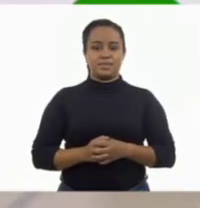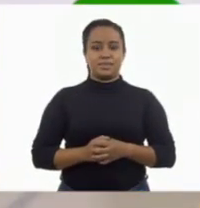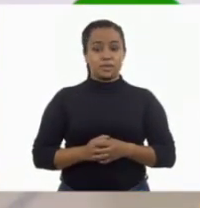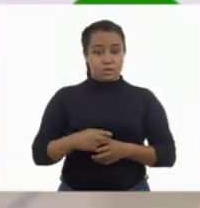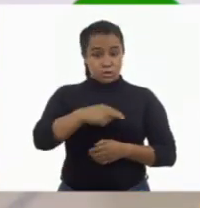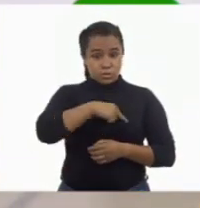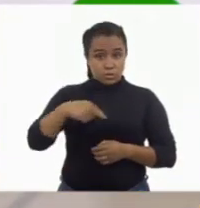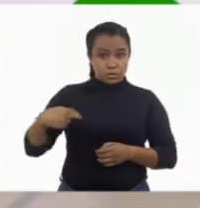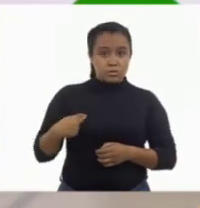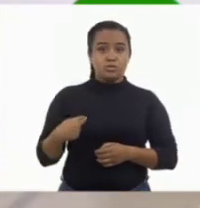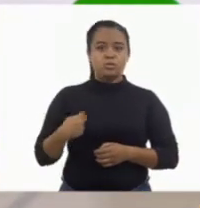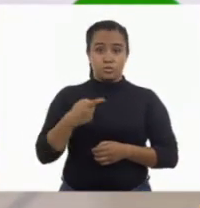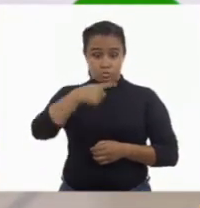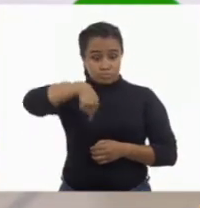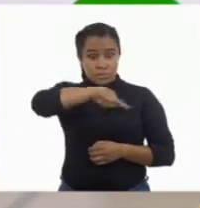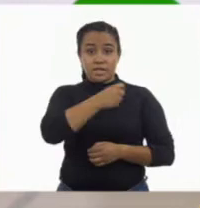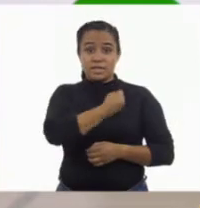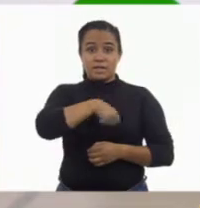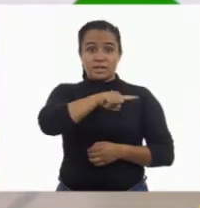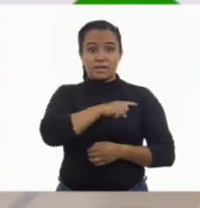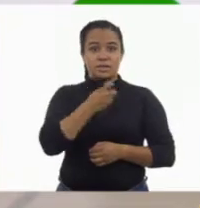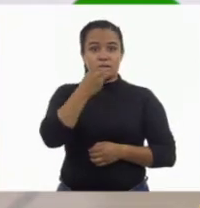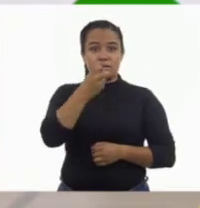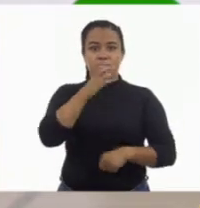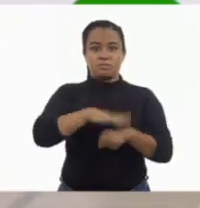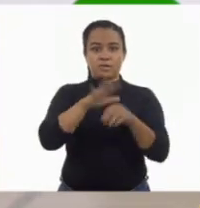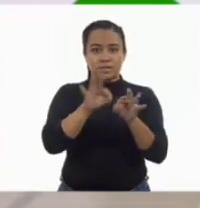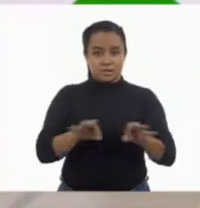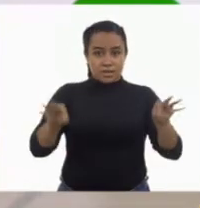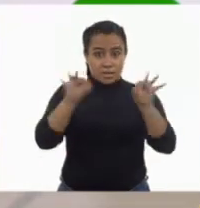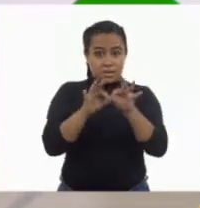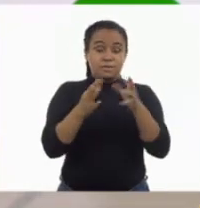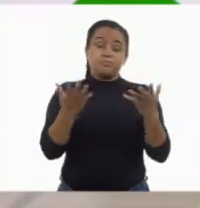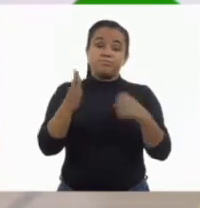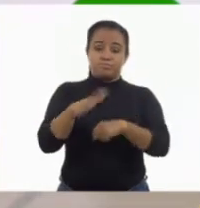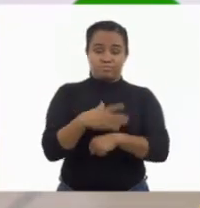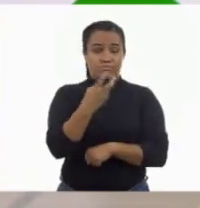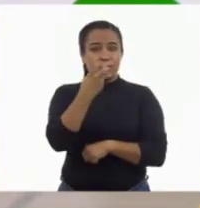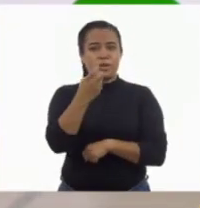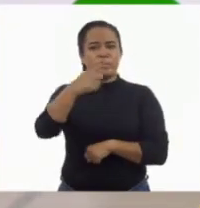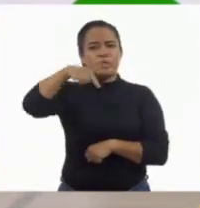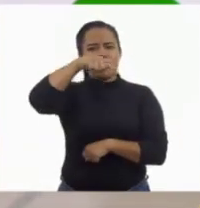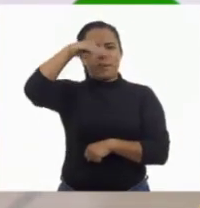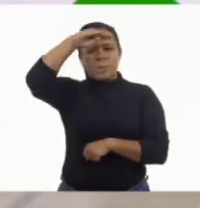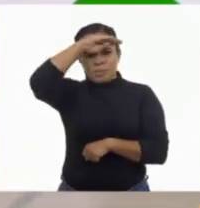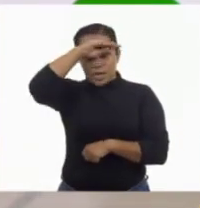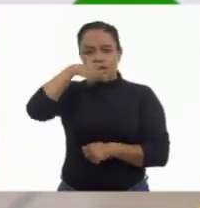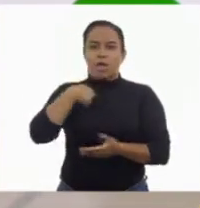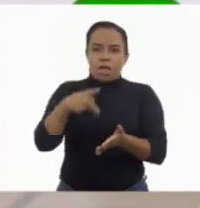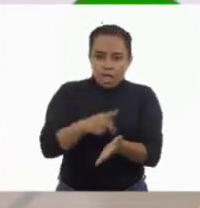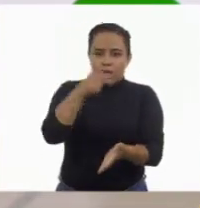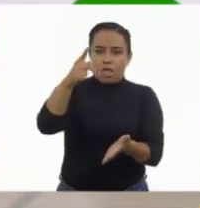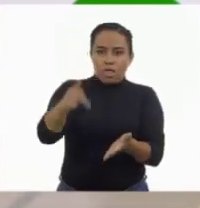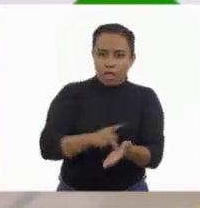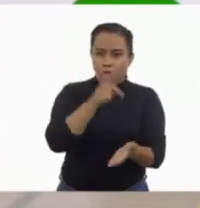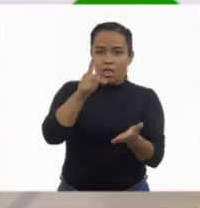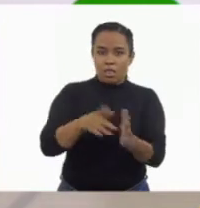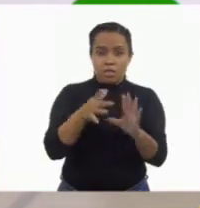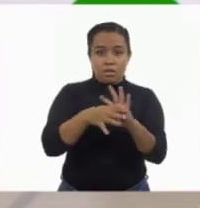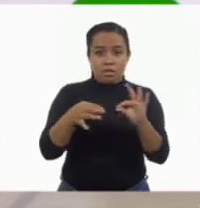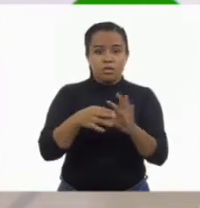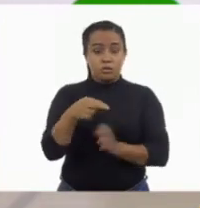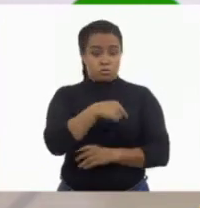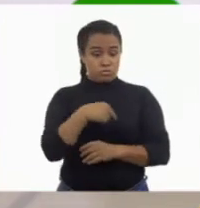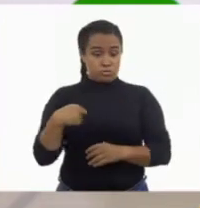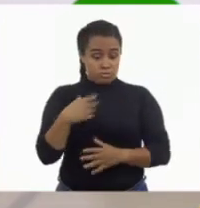Para nosotros, tu salud es lo más importante. Por eso, aunque parezca un poco repetitivo, no nos cansaremos